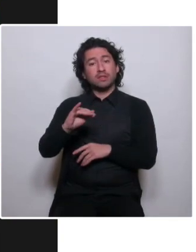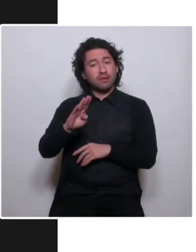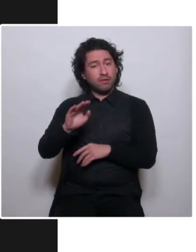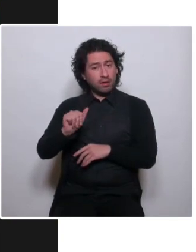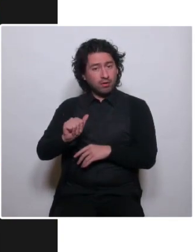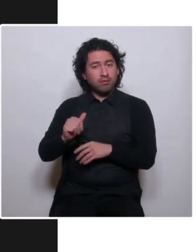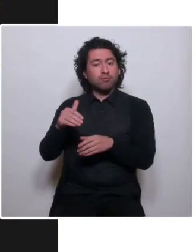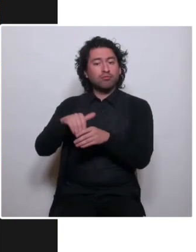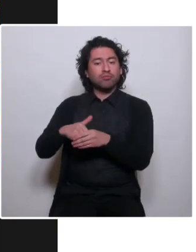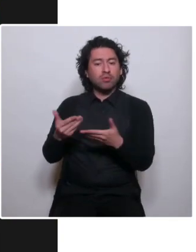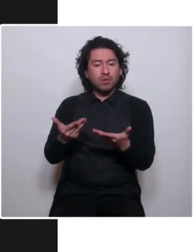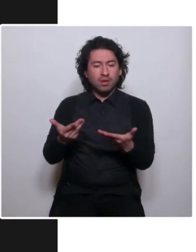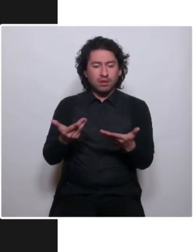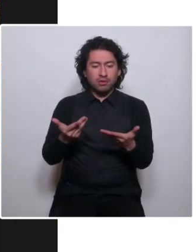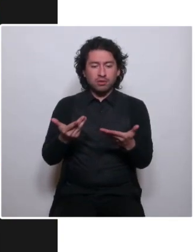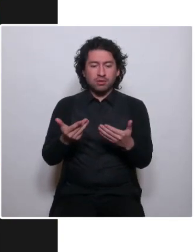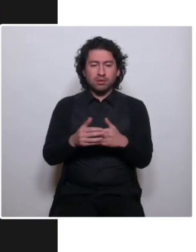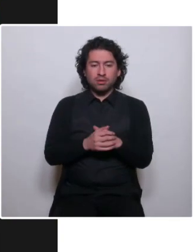Contra.